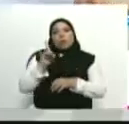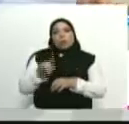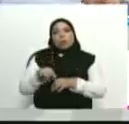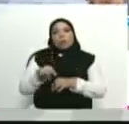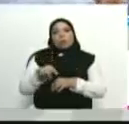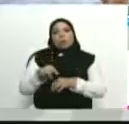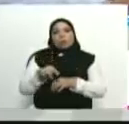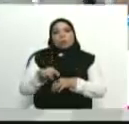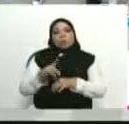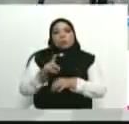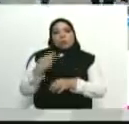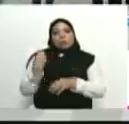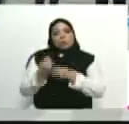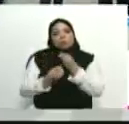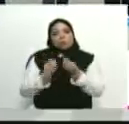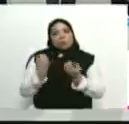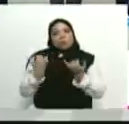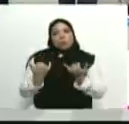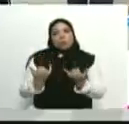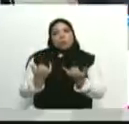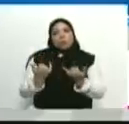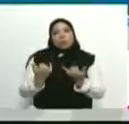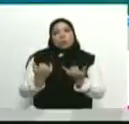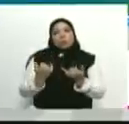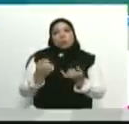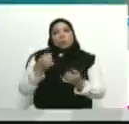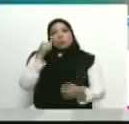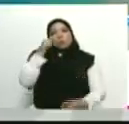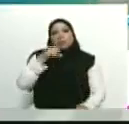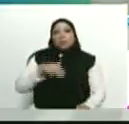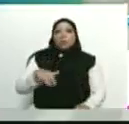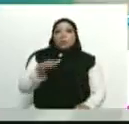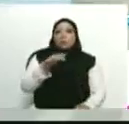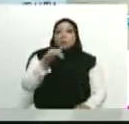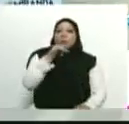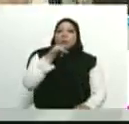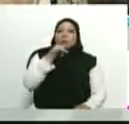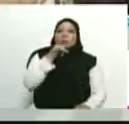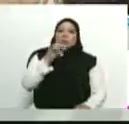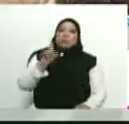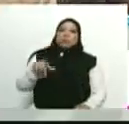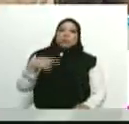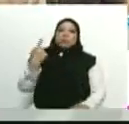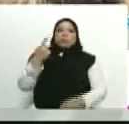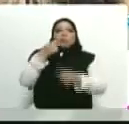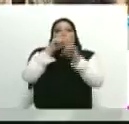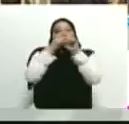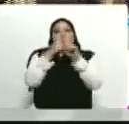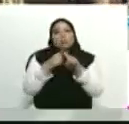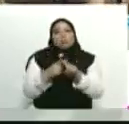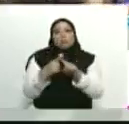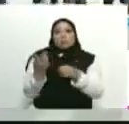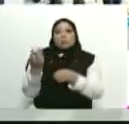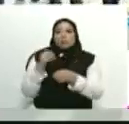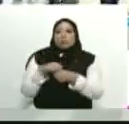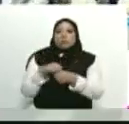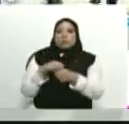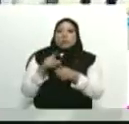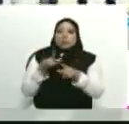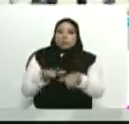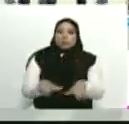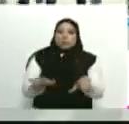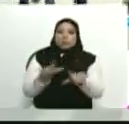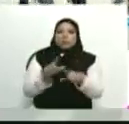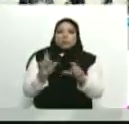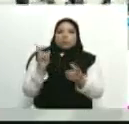de los criterios, digamos, de la ponderación de notas, que normalmente de los promedios, están incluidos los criterios de territorialidad,